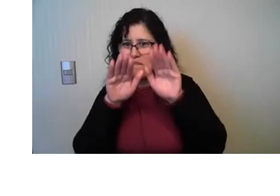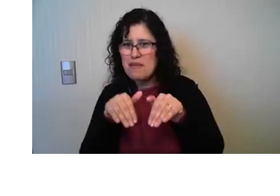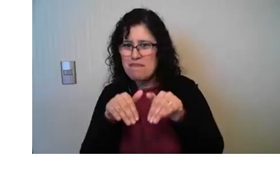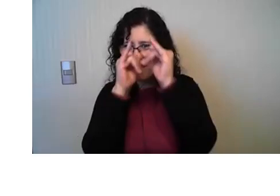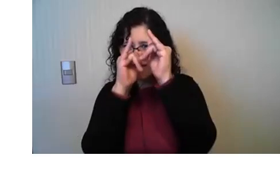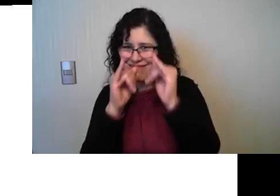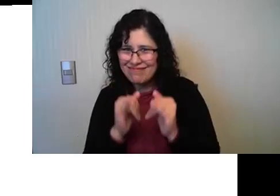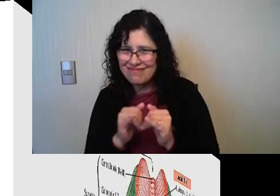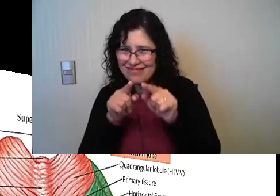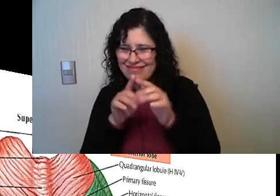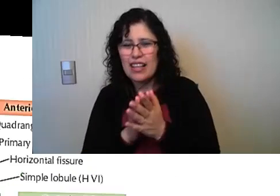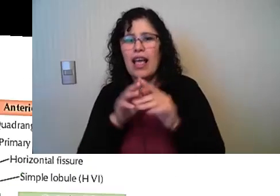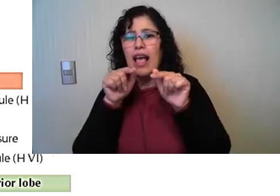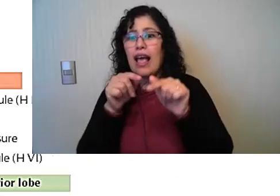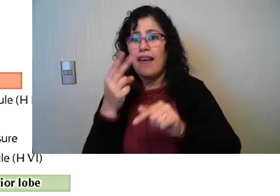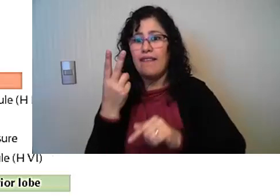que se llama vermis.